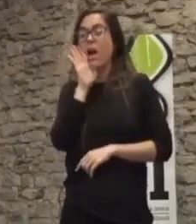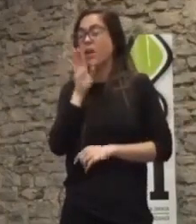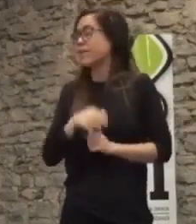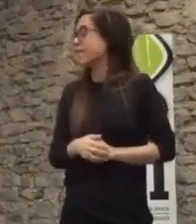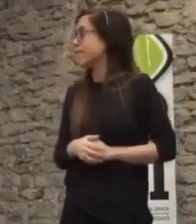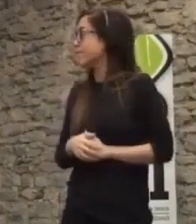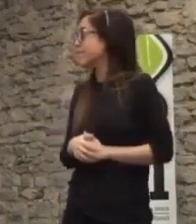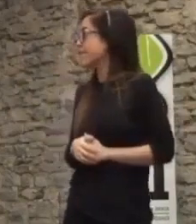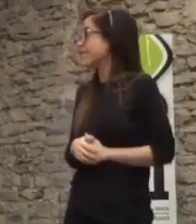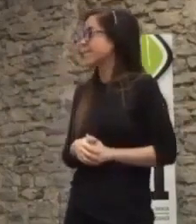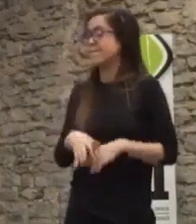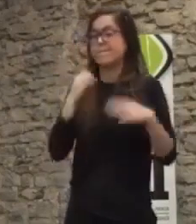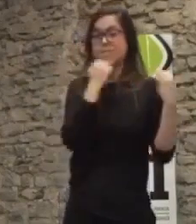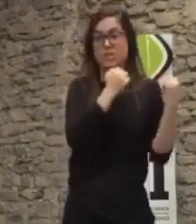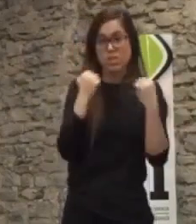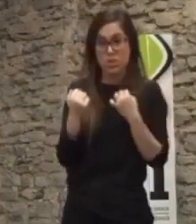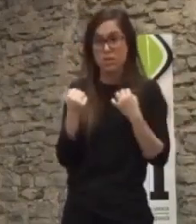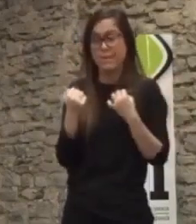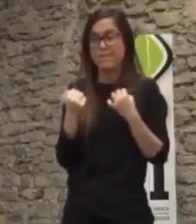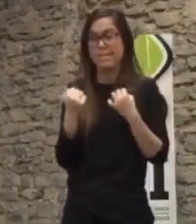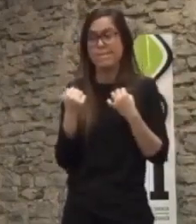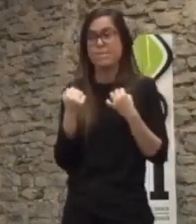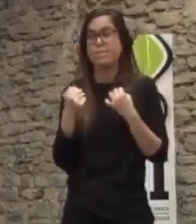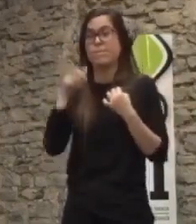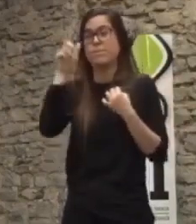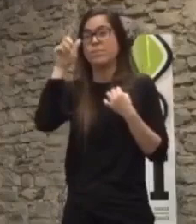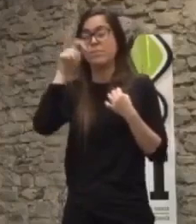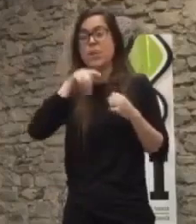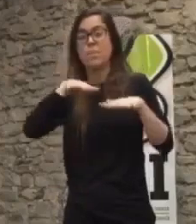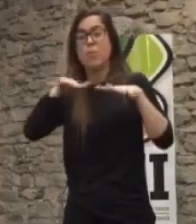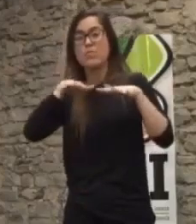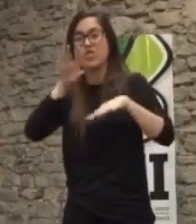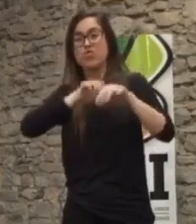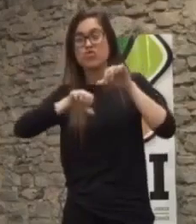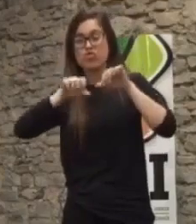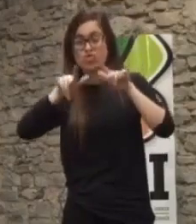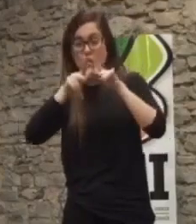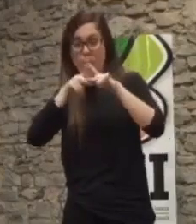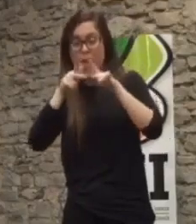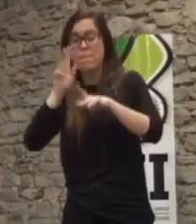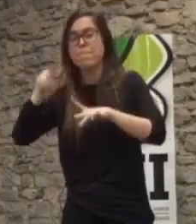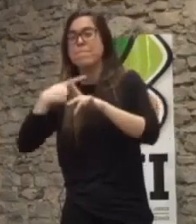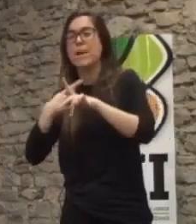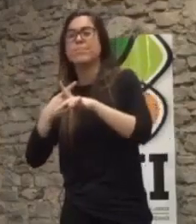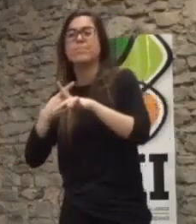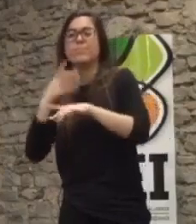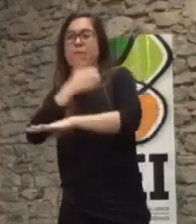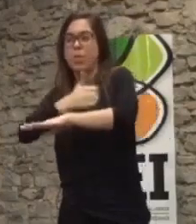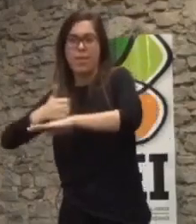¿no?, en la que están las instituciones, en las que están agentes sociales, movimientos sociales y ciudadanos, vecinos y vecinas a nivel